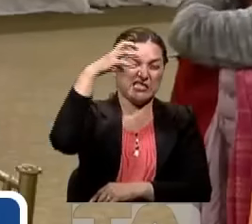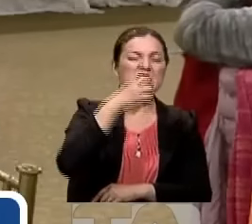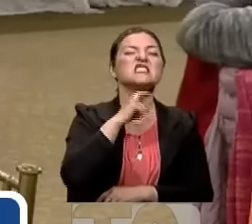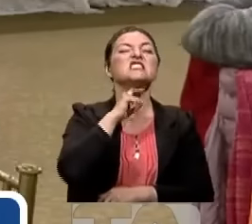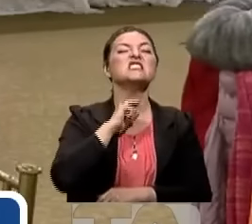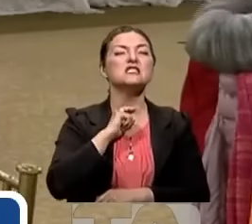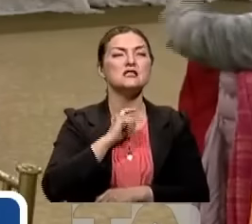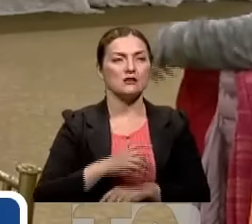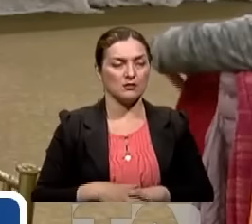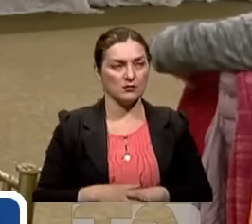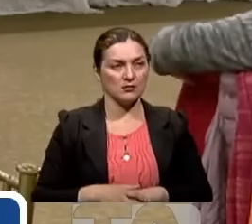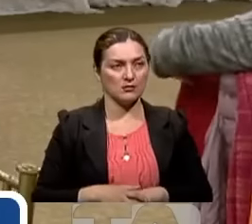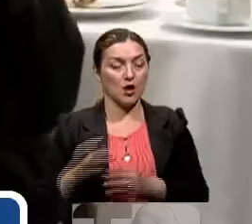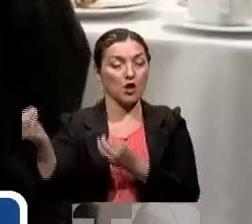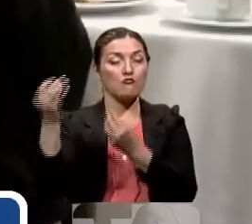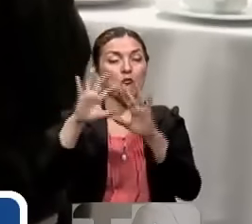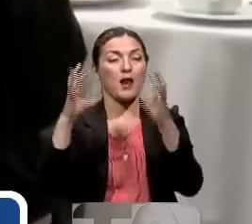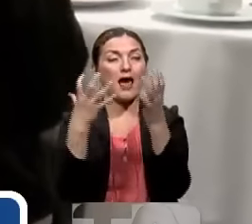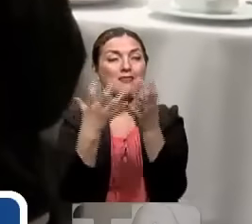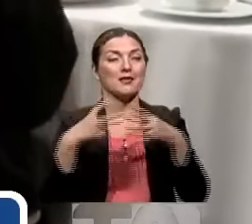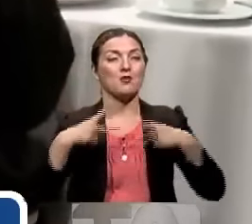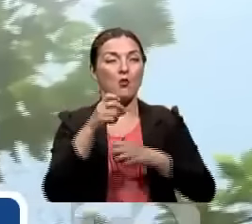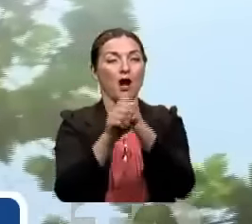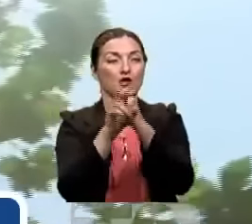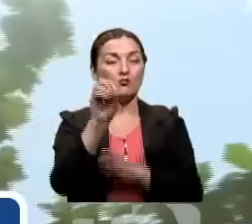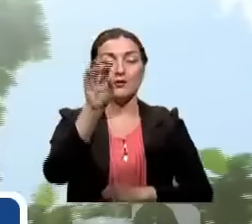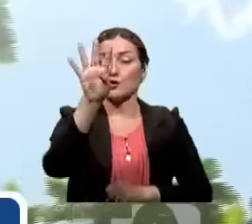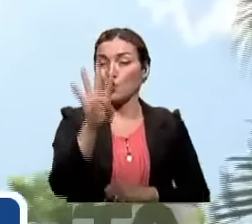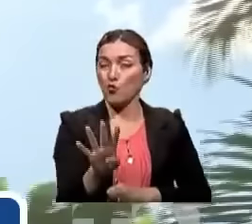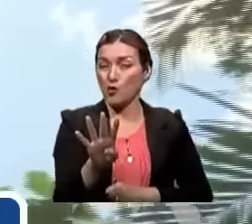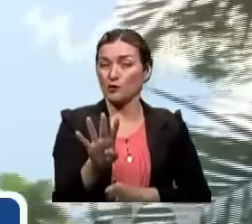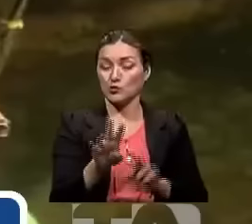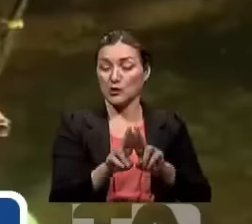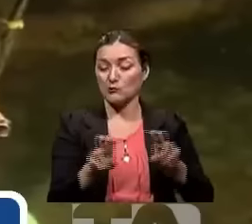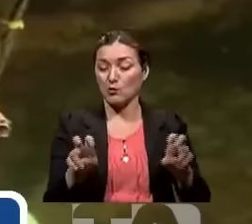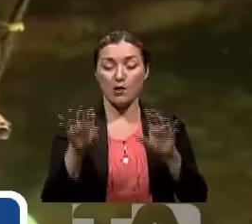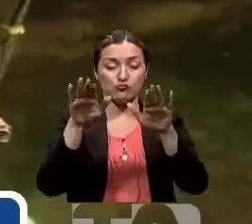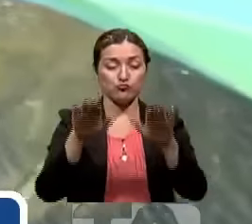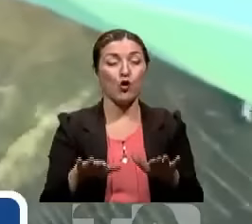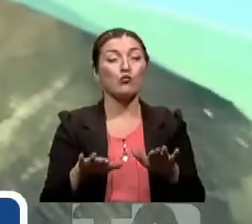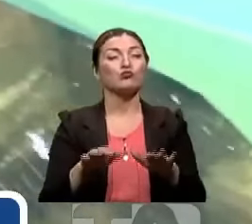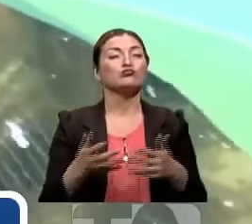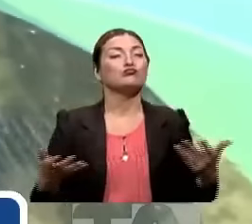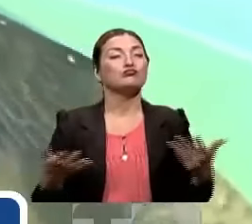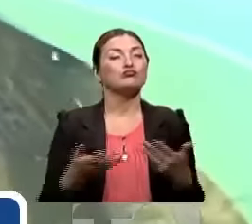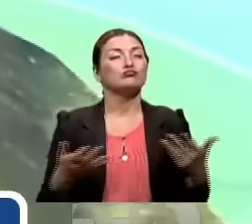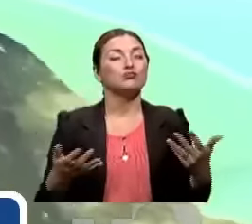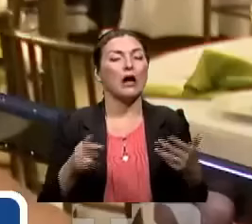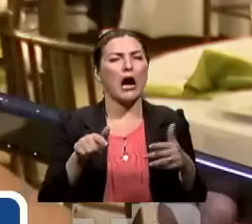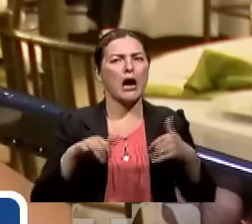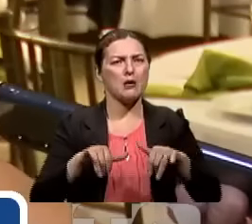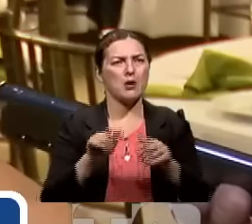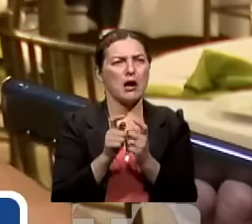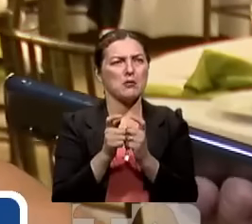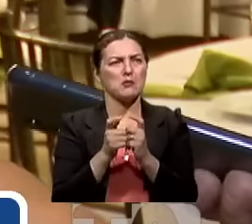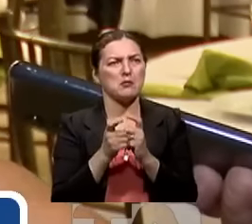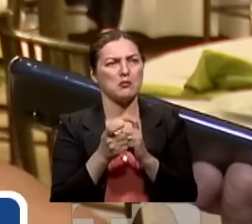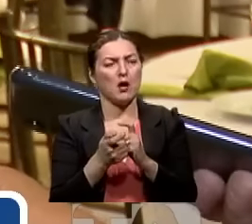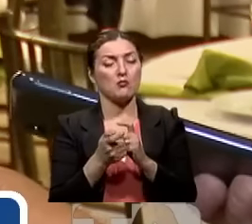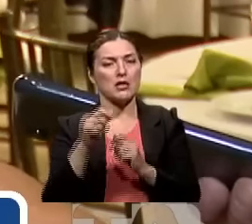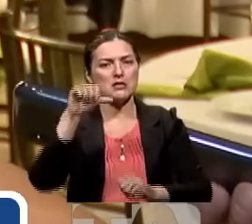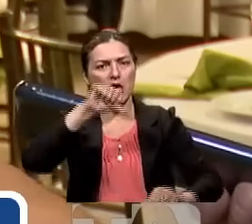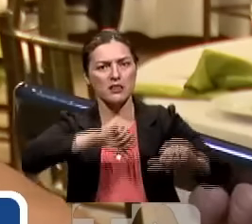Y según el informe Planeta Vivo 2024, el declive de la naturaleza está llegando a un punto de no retorno. Lo que nos dicen